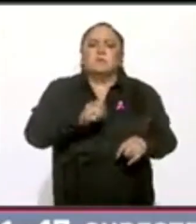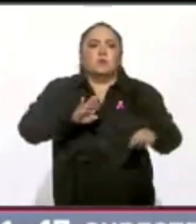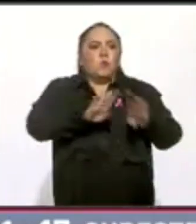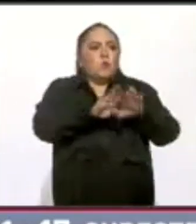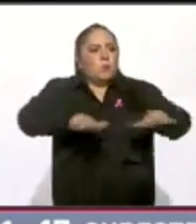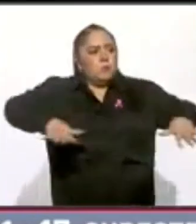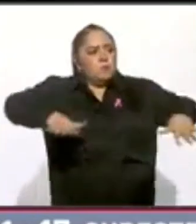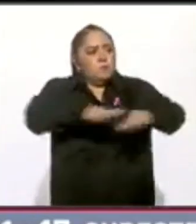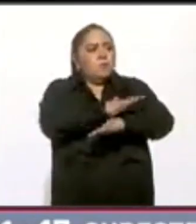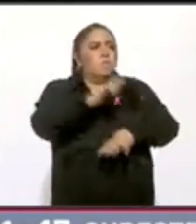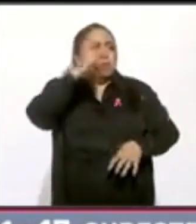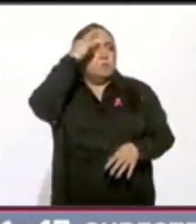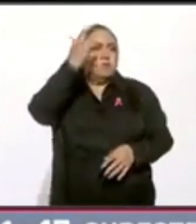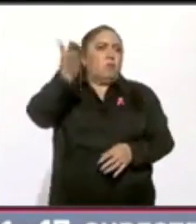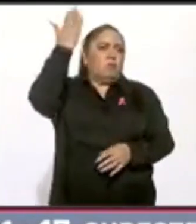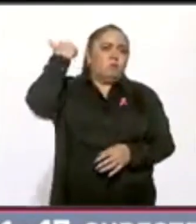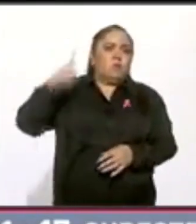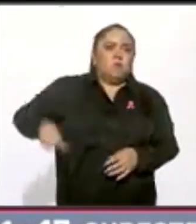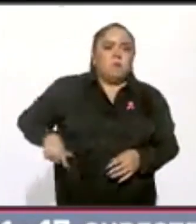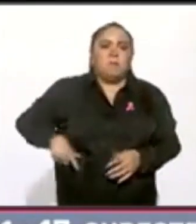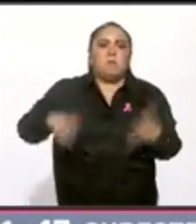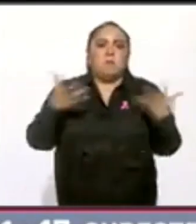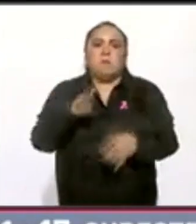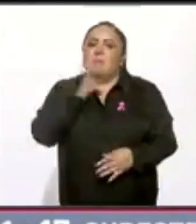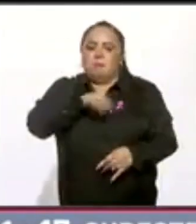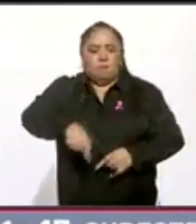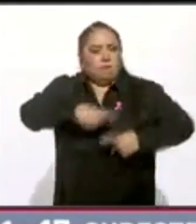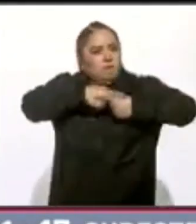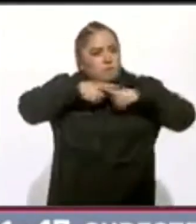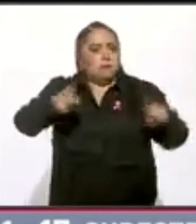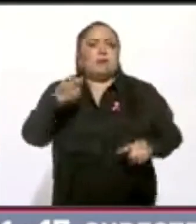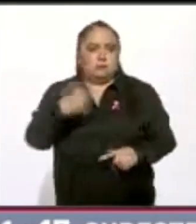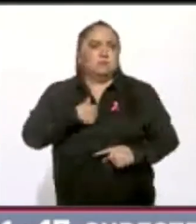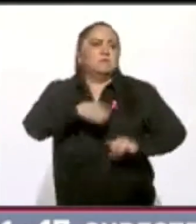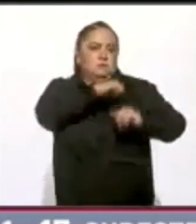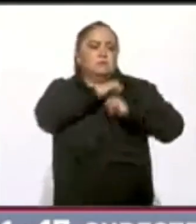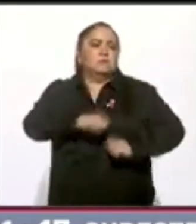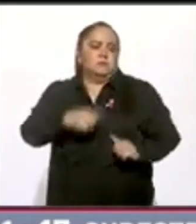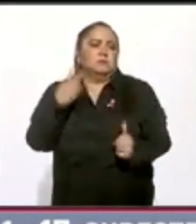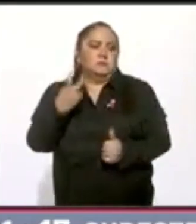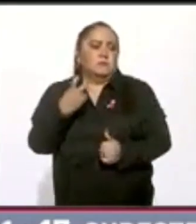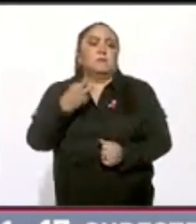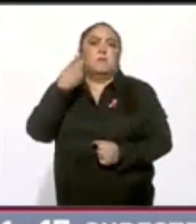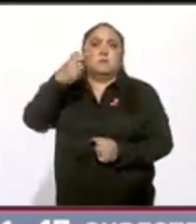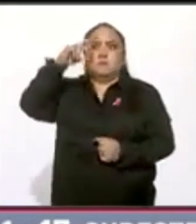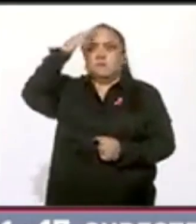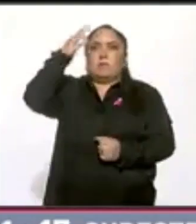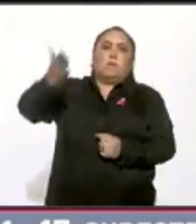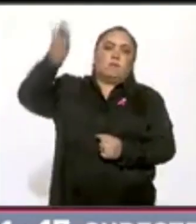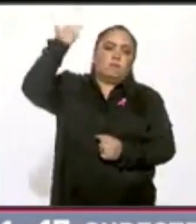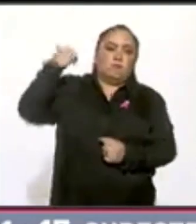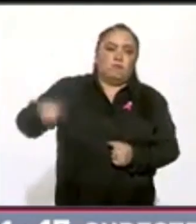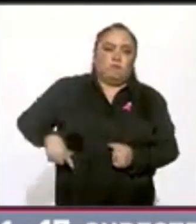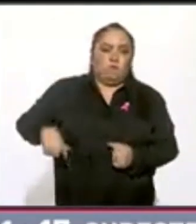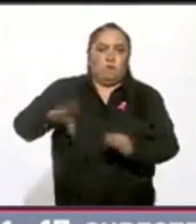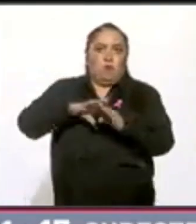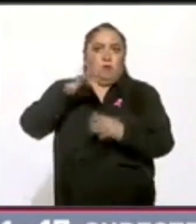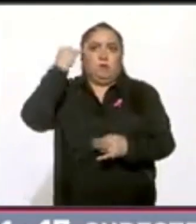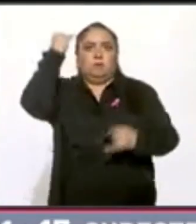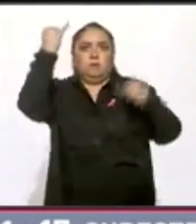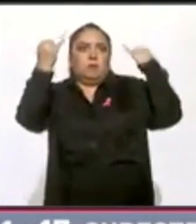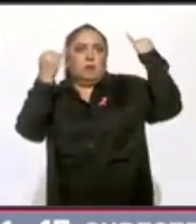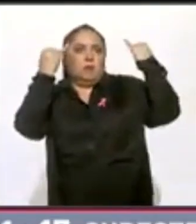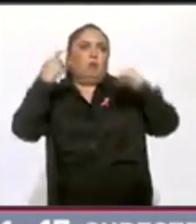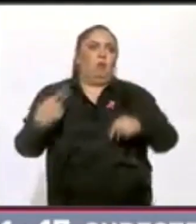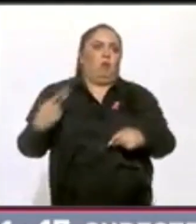forma en que se gobernaba por una forma de gobierno distinta. Yo creo que aquel gobernante que entra con una idea de